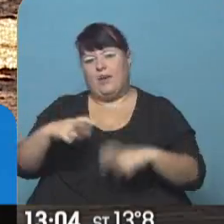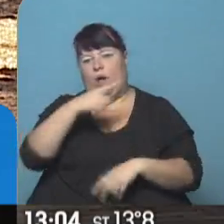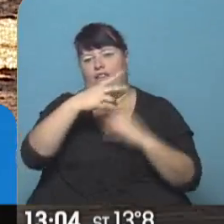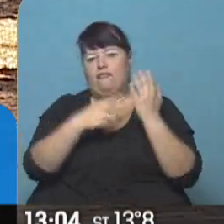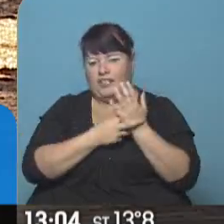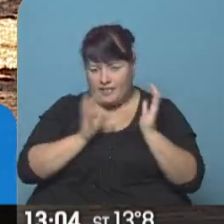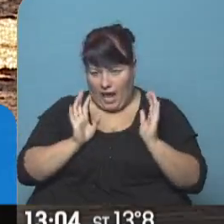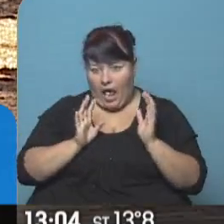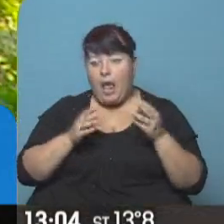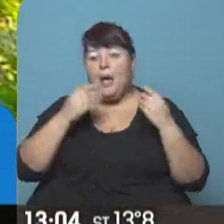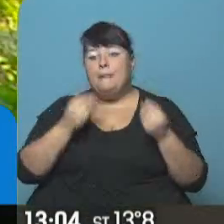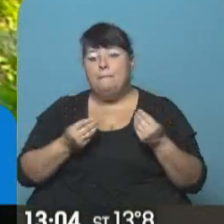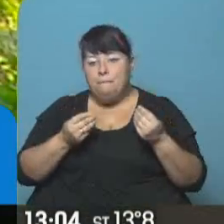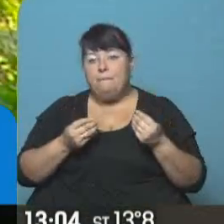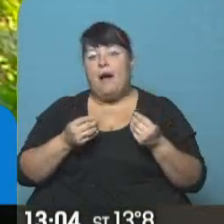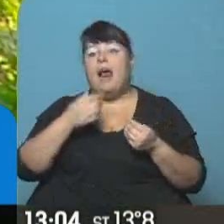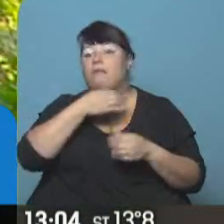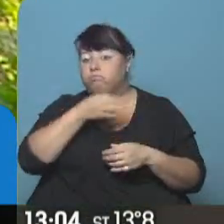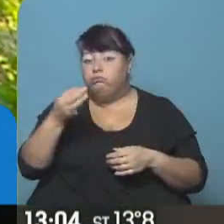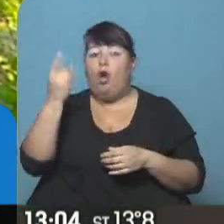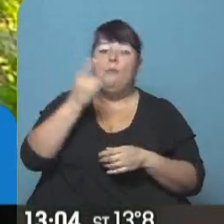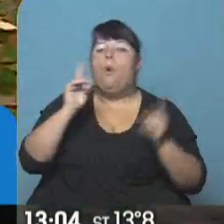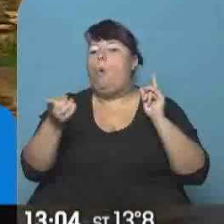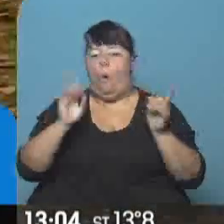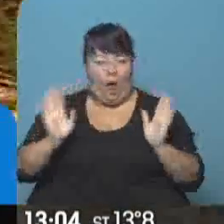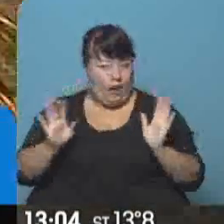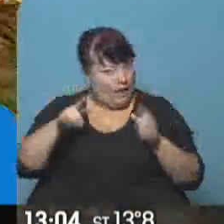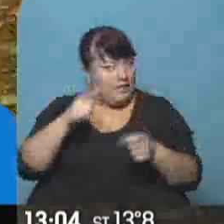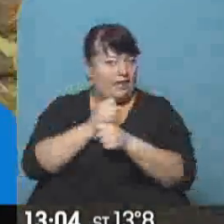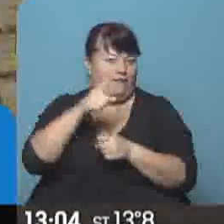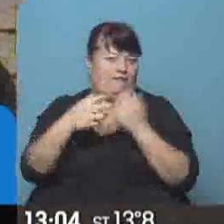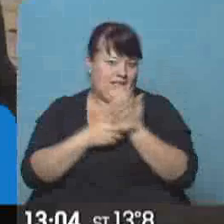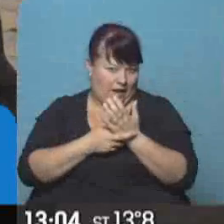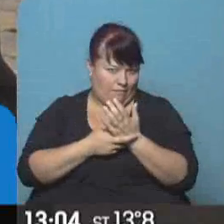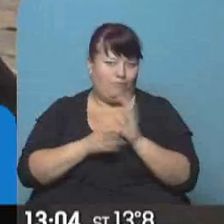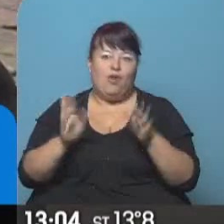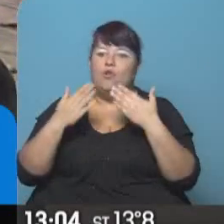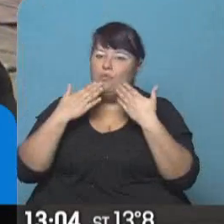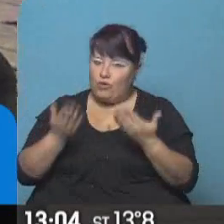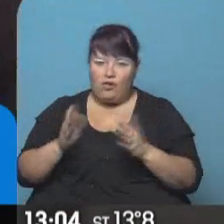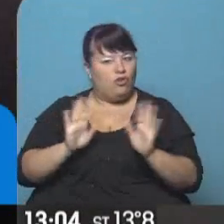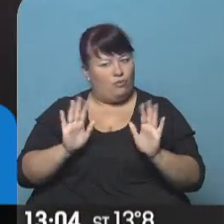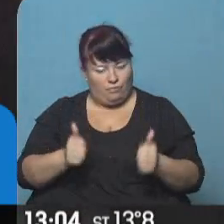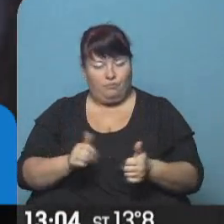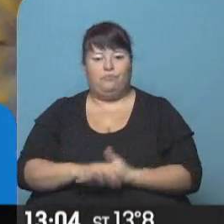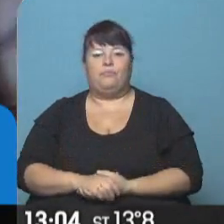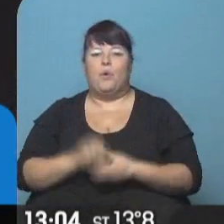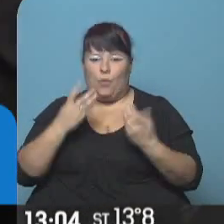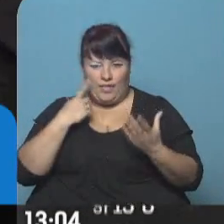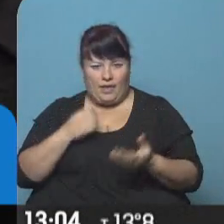por la fiscalía para tenerse por cierto o por falso esa es la labor de la fiscalía doctor muchísimas gracias